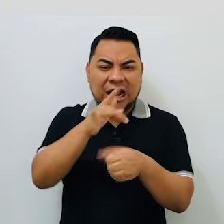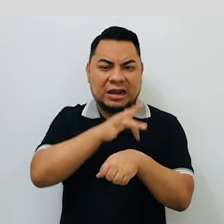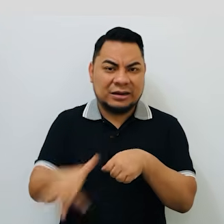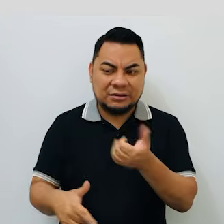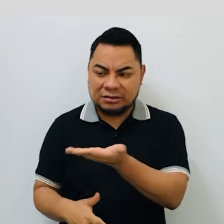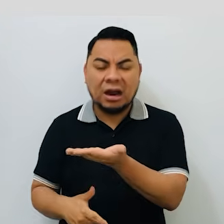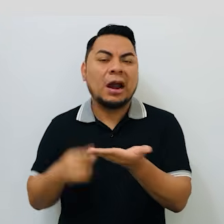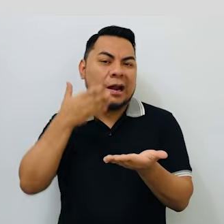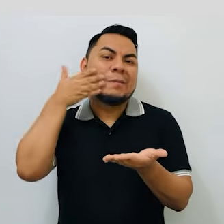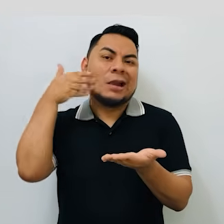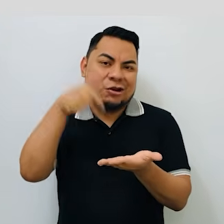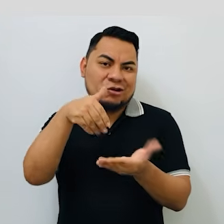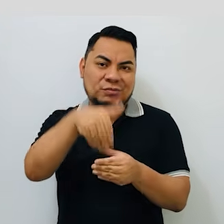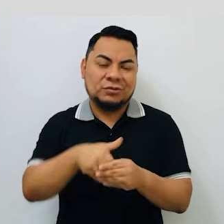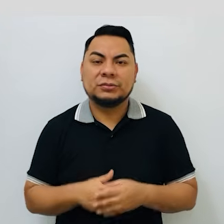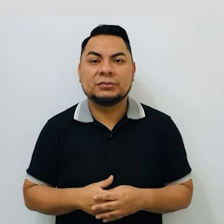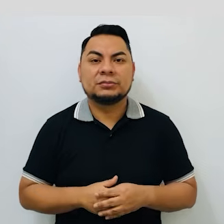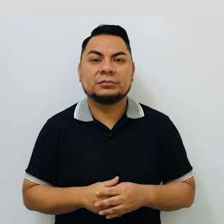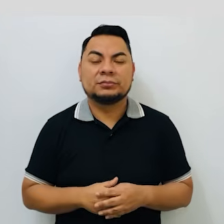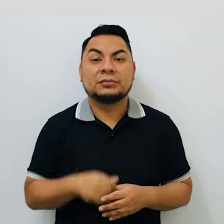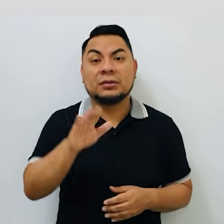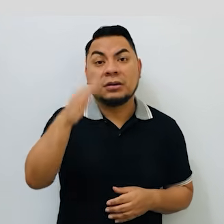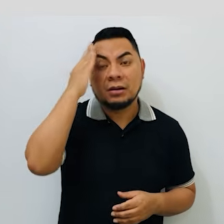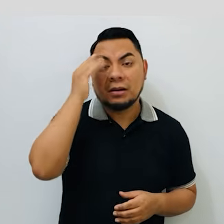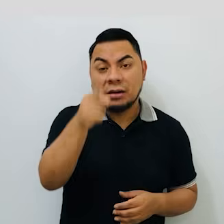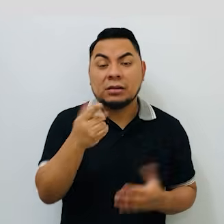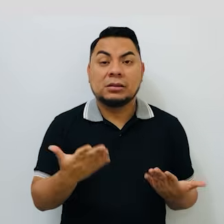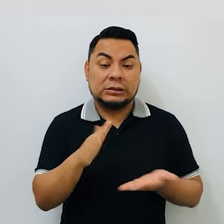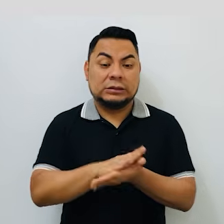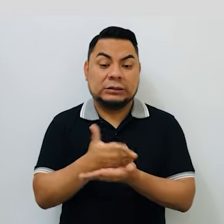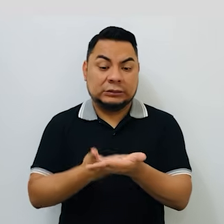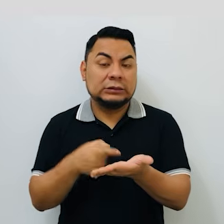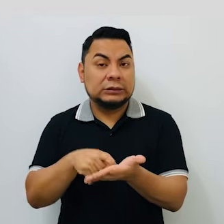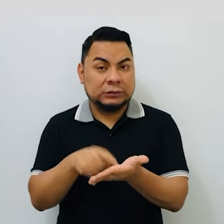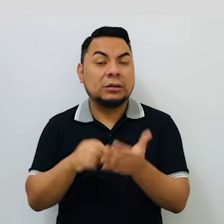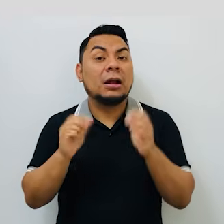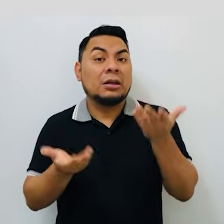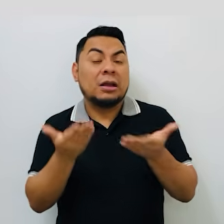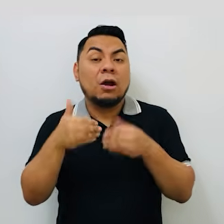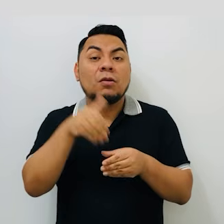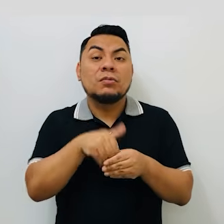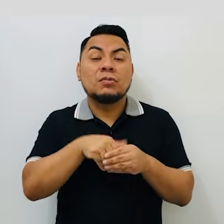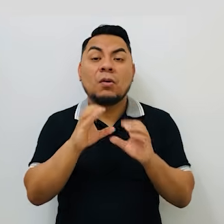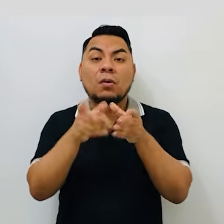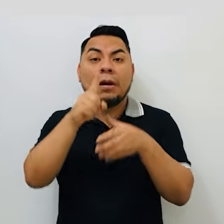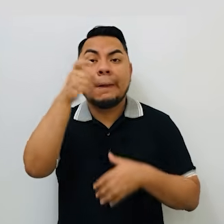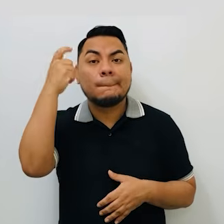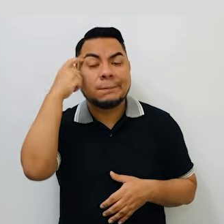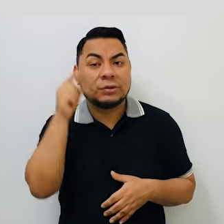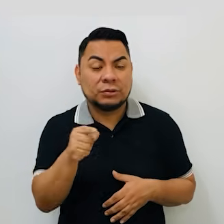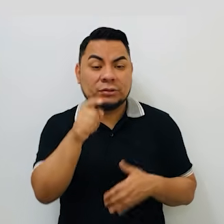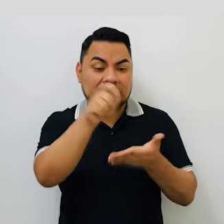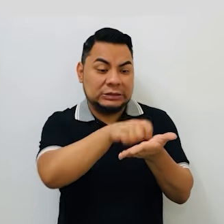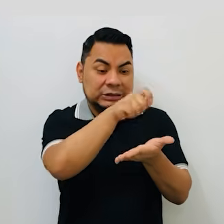recuadros de las organizaciones políticas. Ten en cuenta que en una cédula puede haber un voto por una